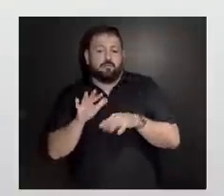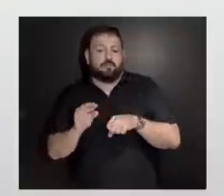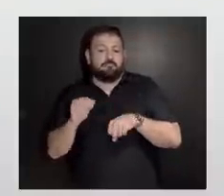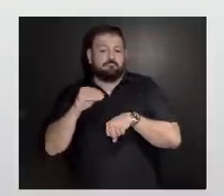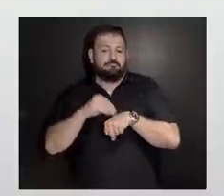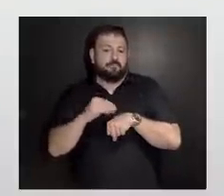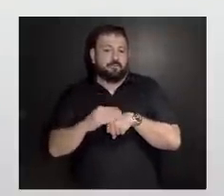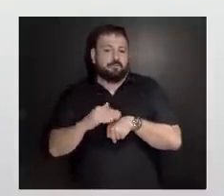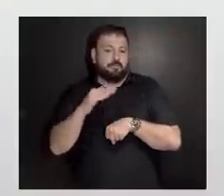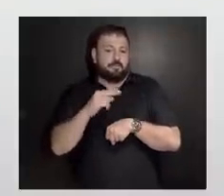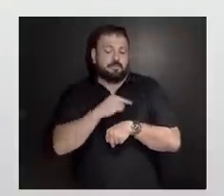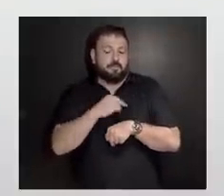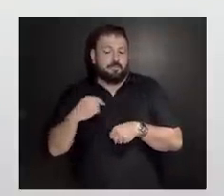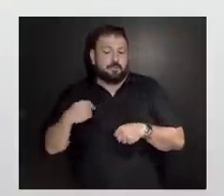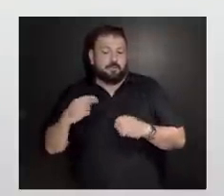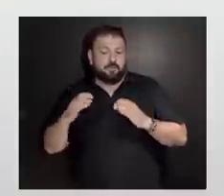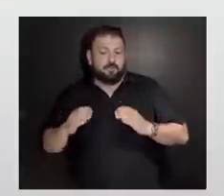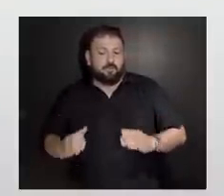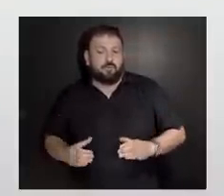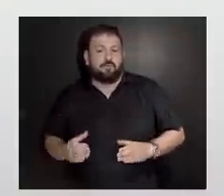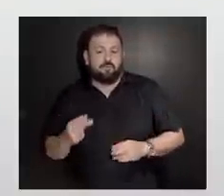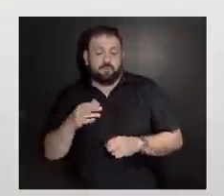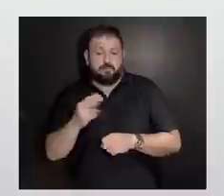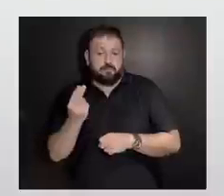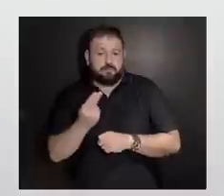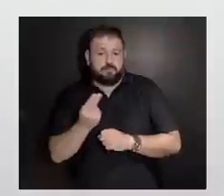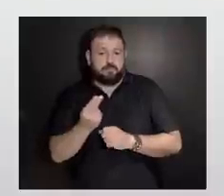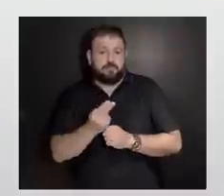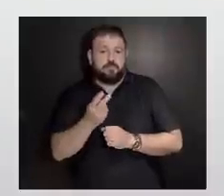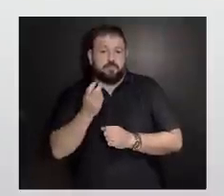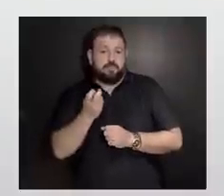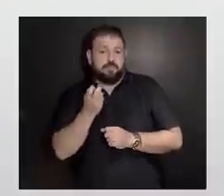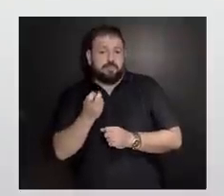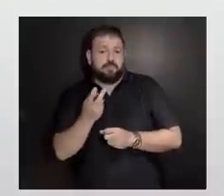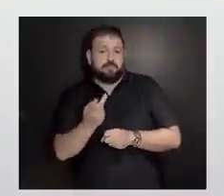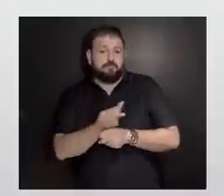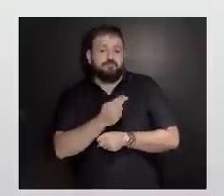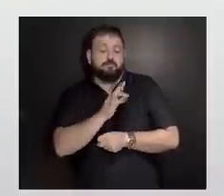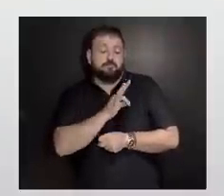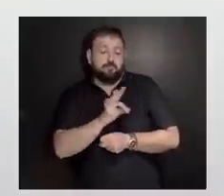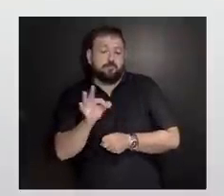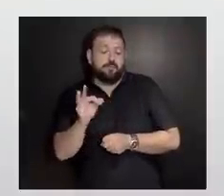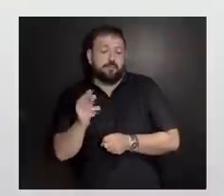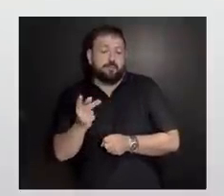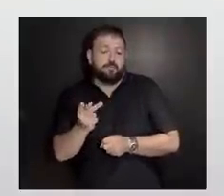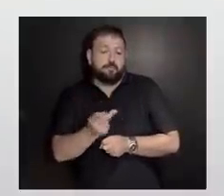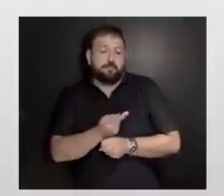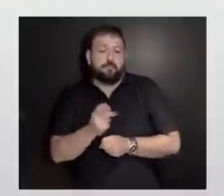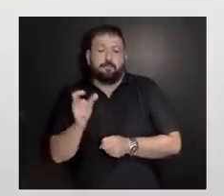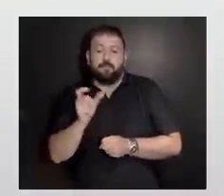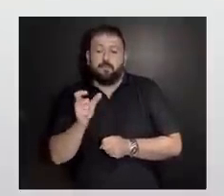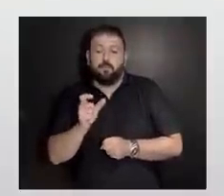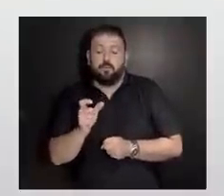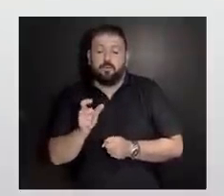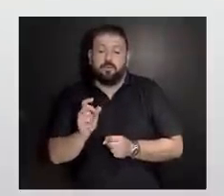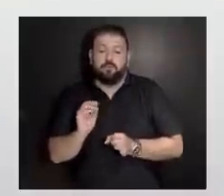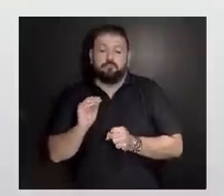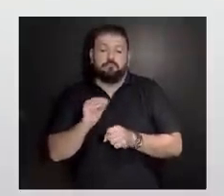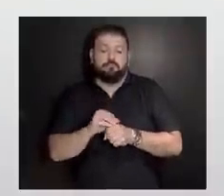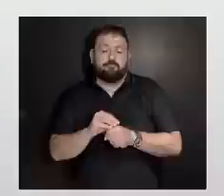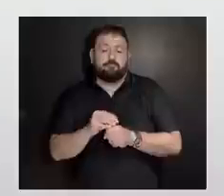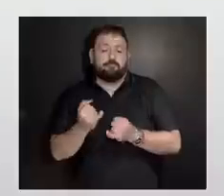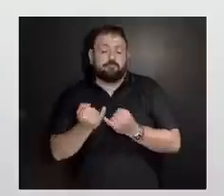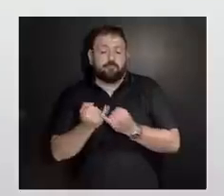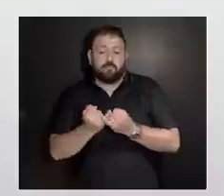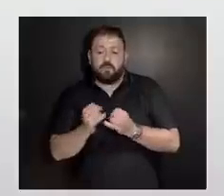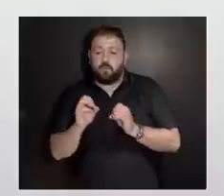cuerpo está necesitando. En este caso puede ser también porque estemos realizando algún tipo de ayuno,